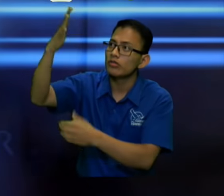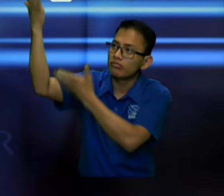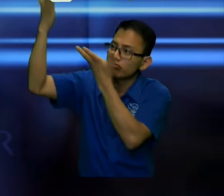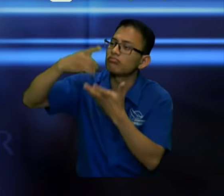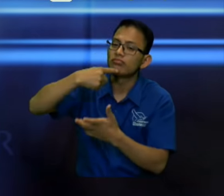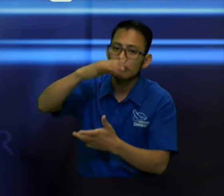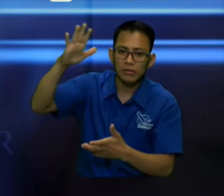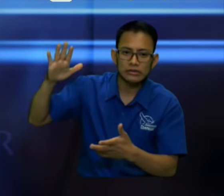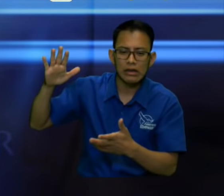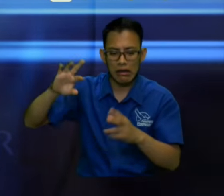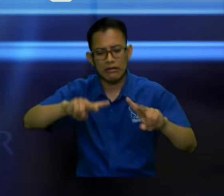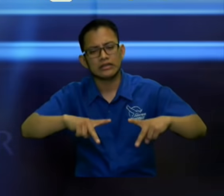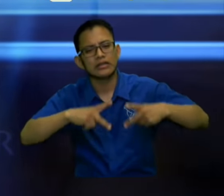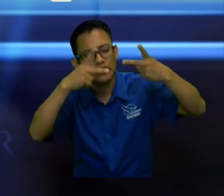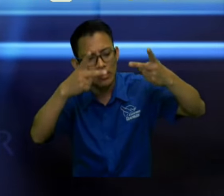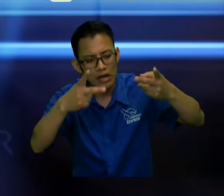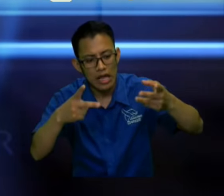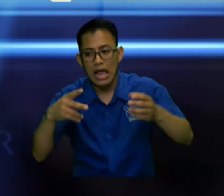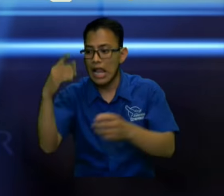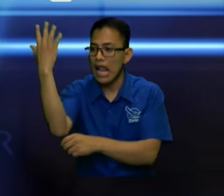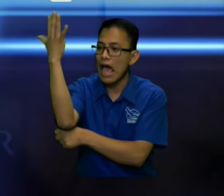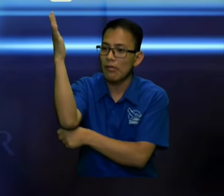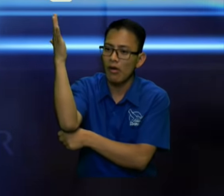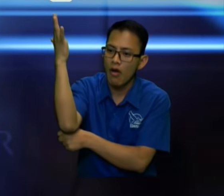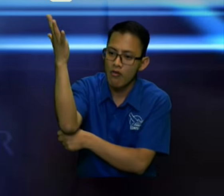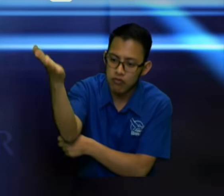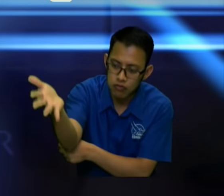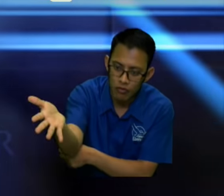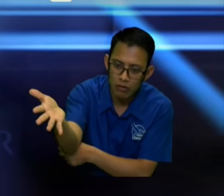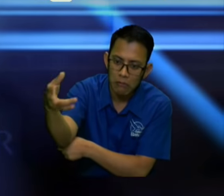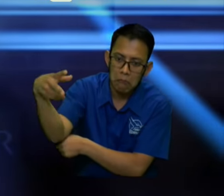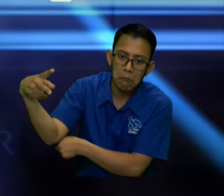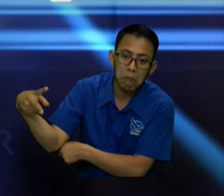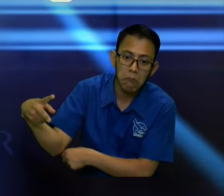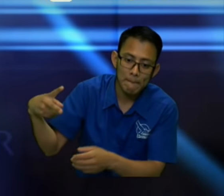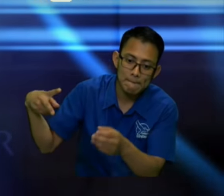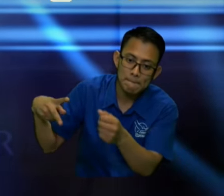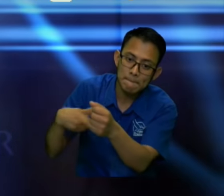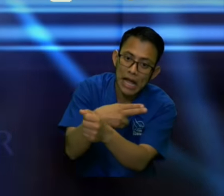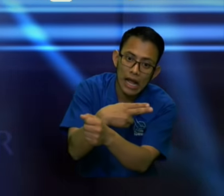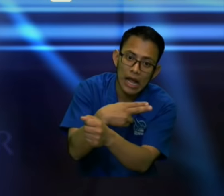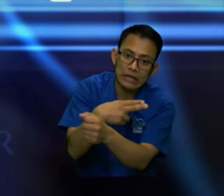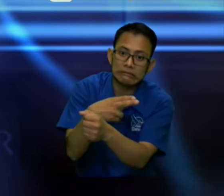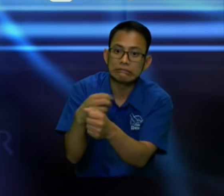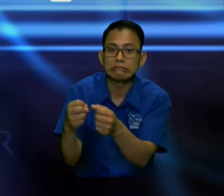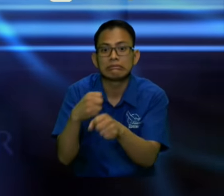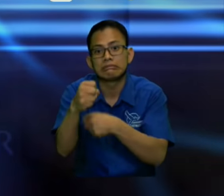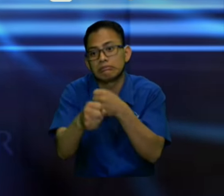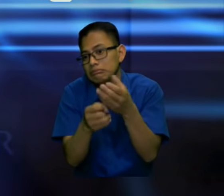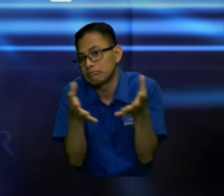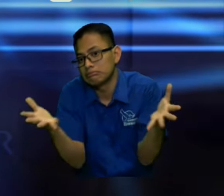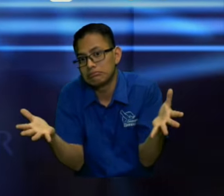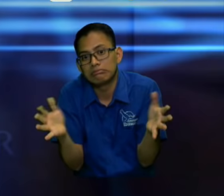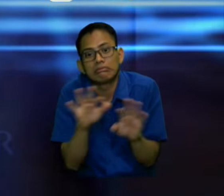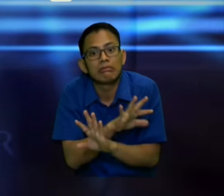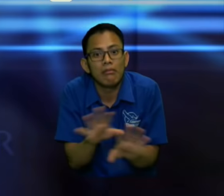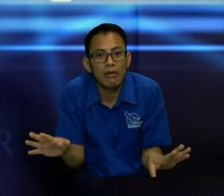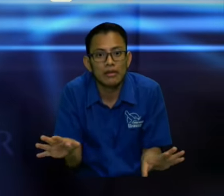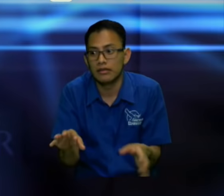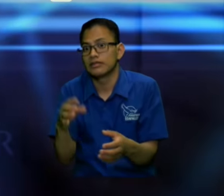lo hemos visto como aquel árbol que está cortado y que ya no iba a dar frutos, pero de repente empieza a brotar